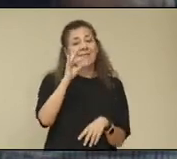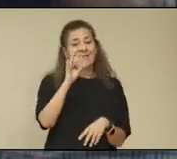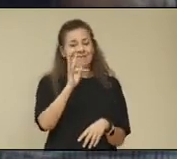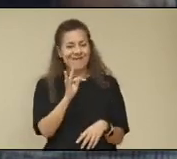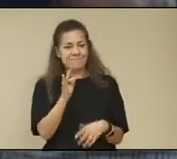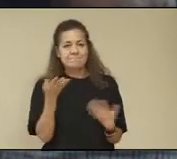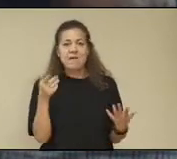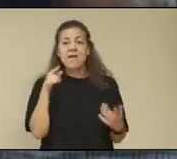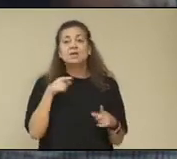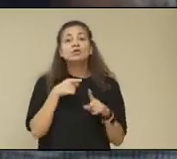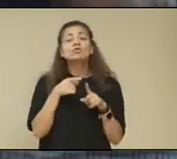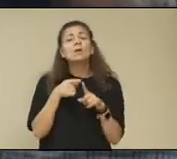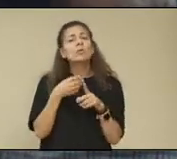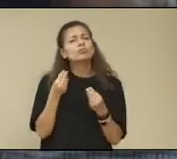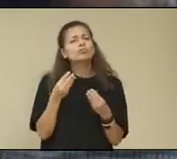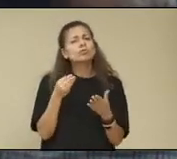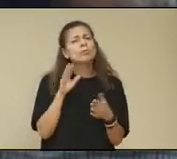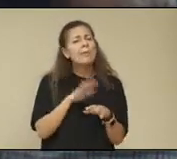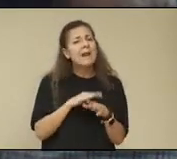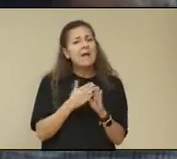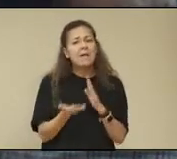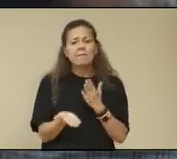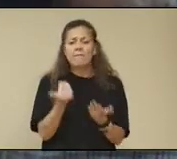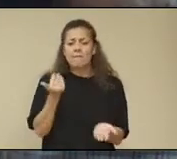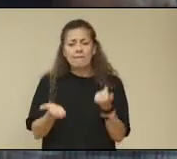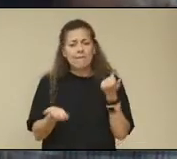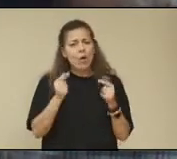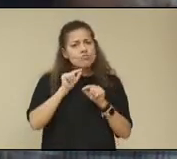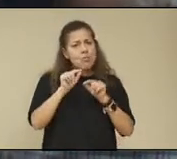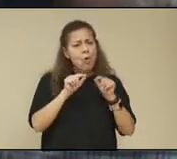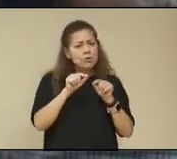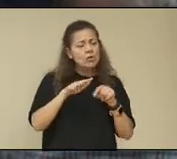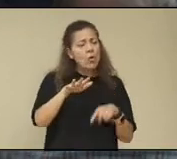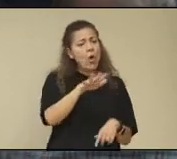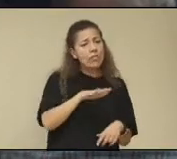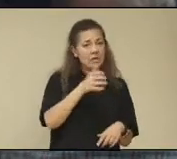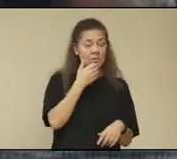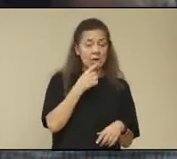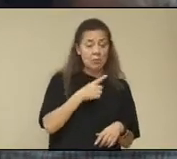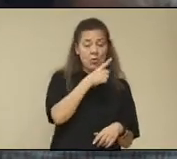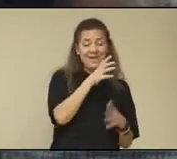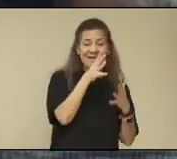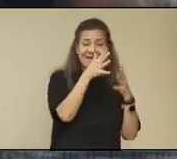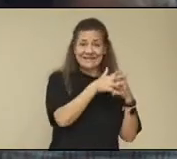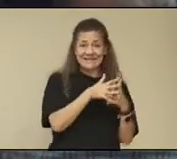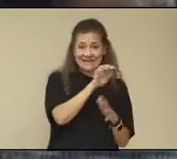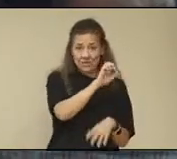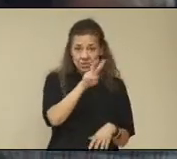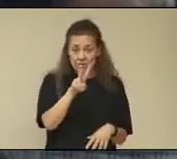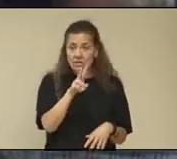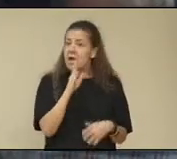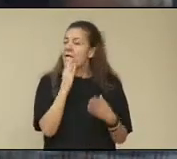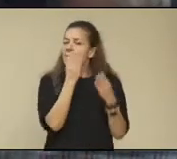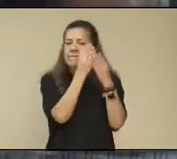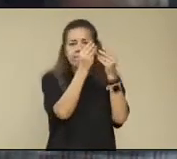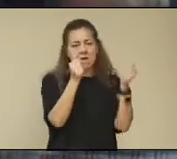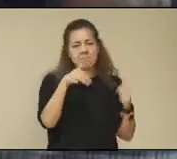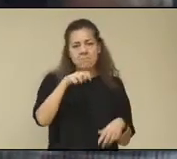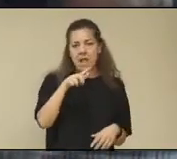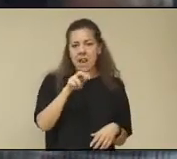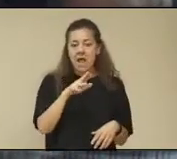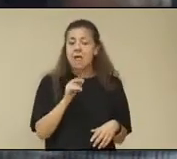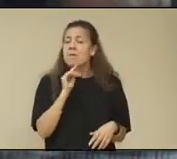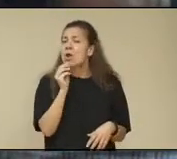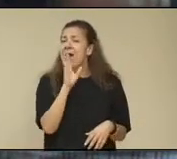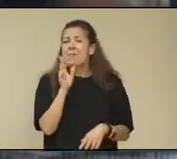se utilizó ampliamente para eliminar el mosquito en zonas, por ejemplo, de Estados Unidos y se eliminó la malaria. Pero la